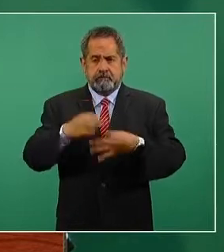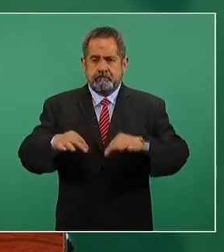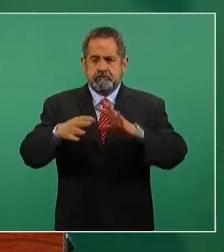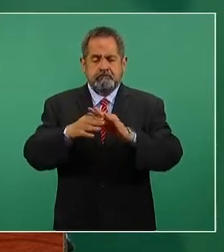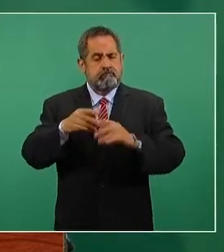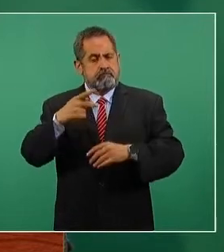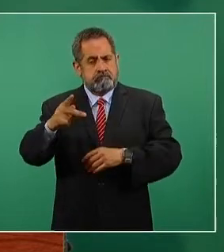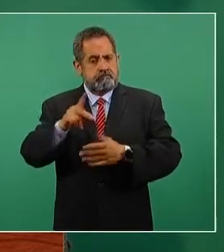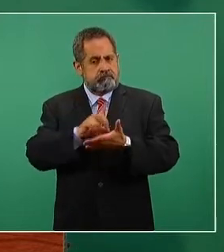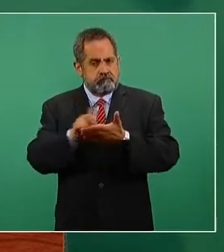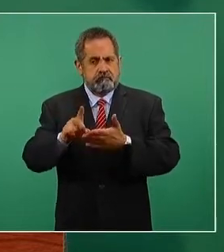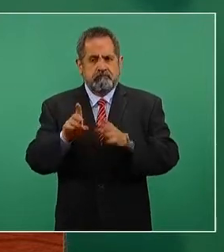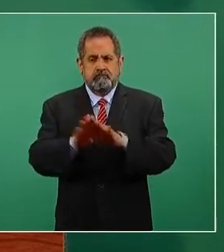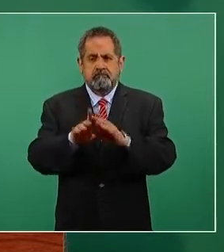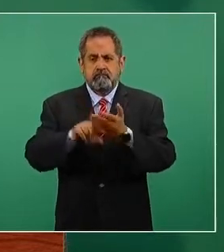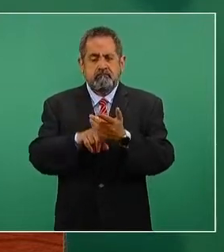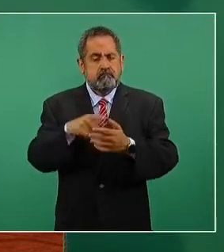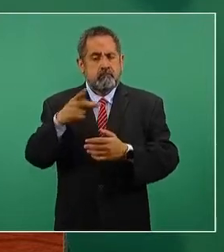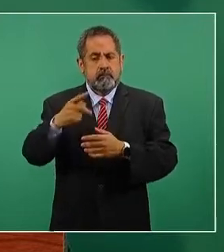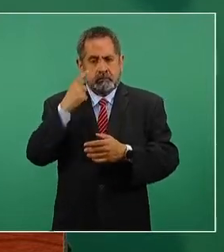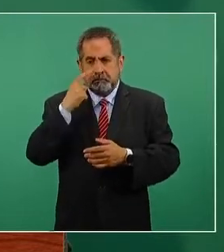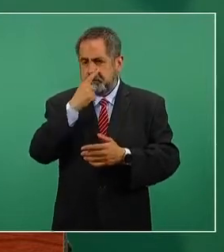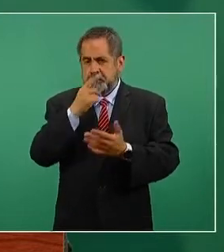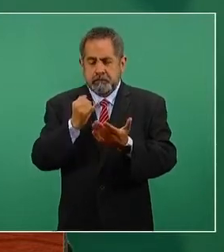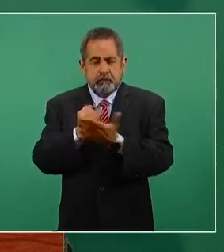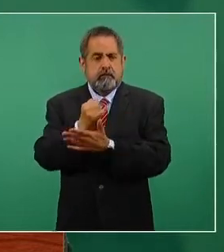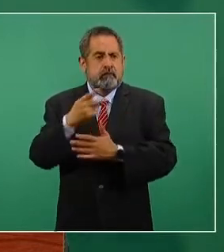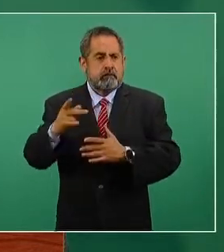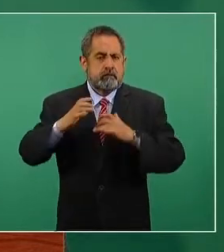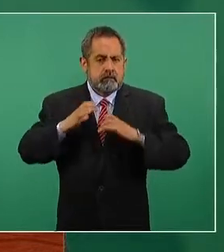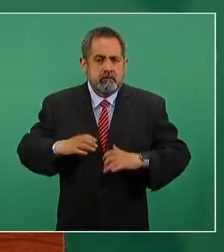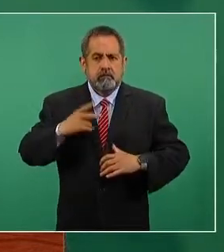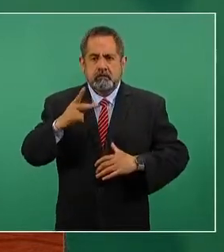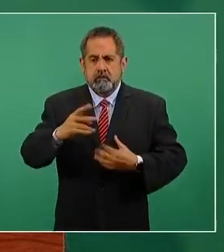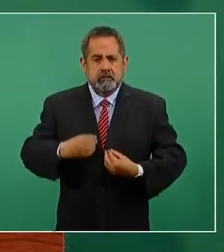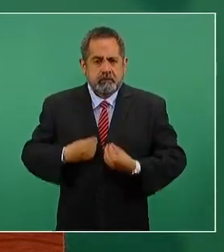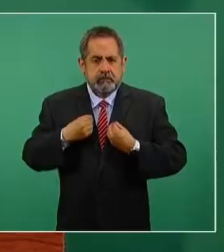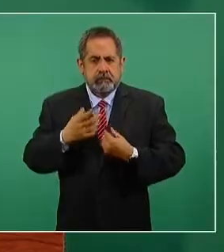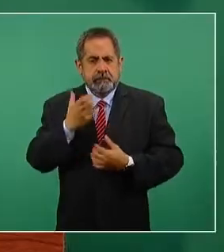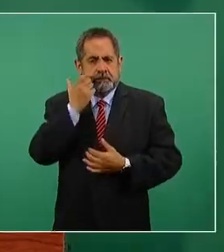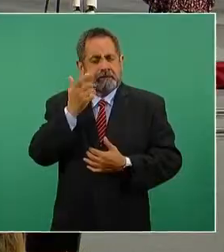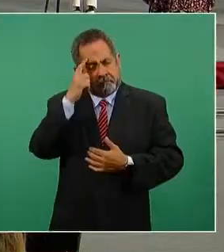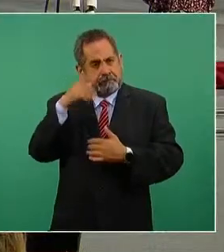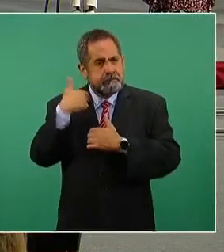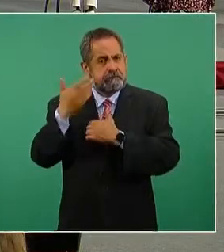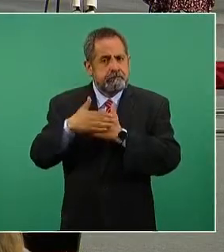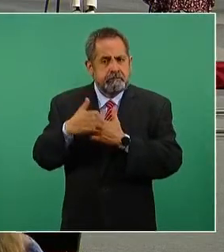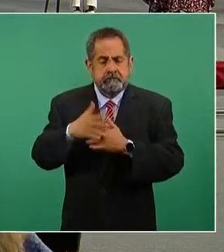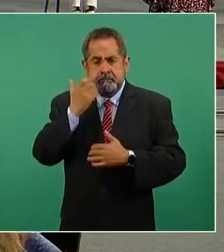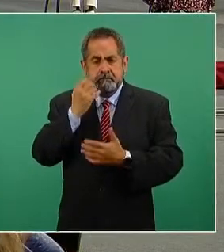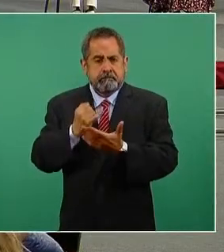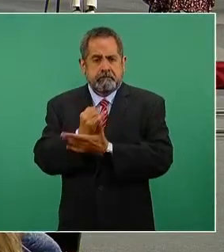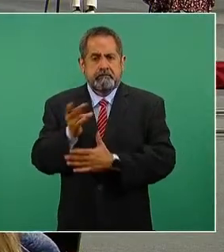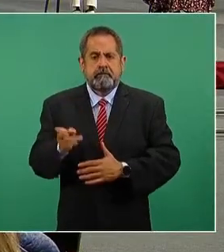estos derechos y en el que ellas puedan decidir sobre su cuerpo, sobre sus vidas y sobre lo que ellas quieren para sí mismas.